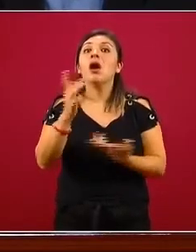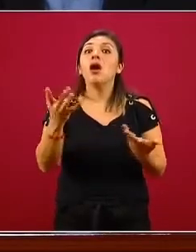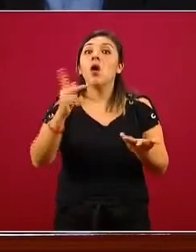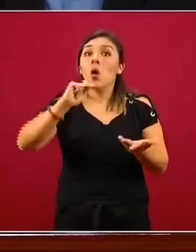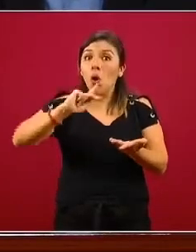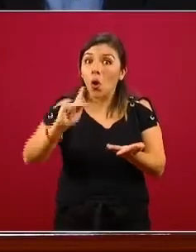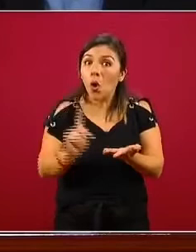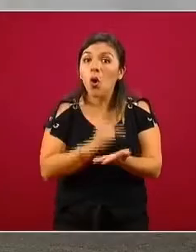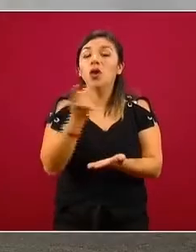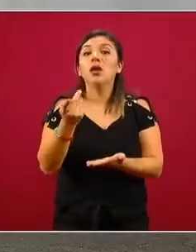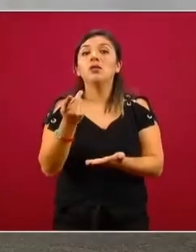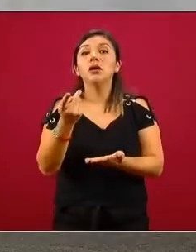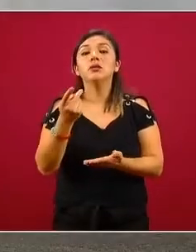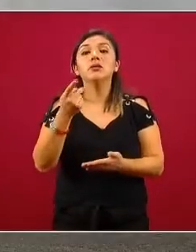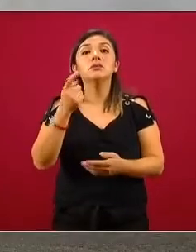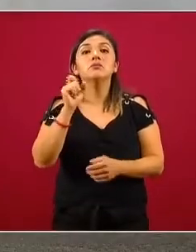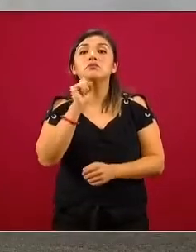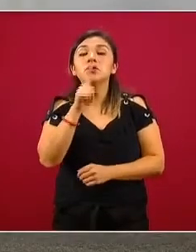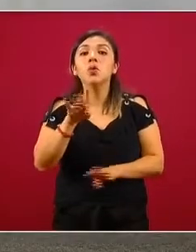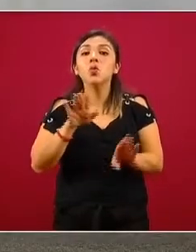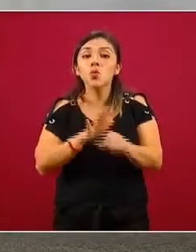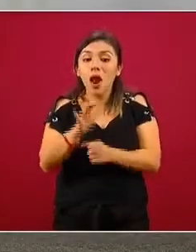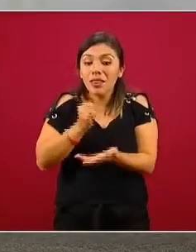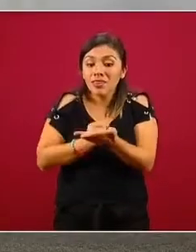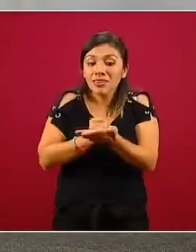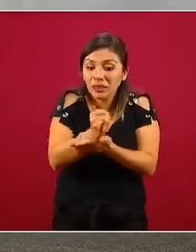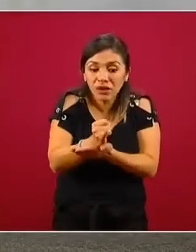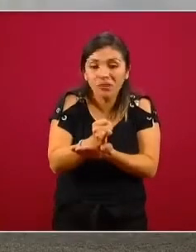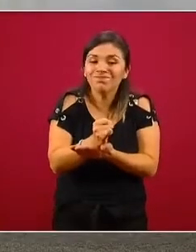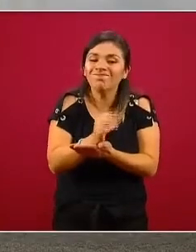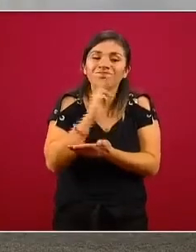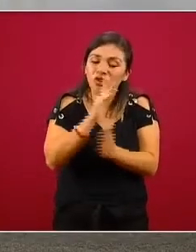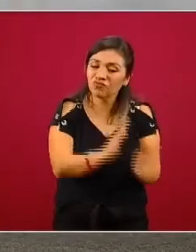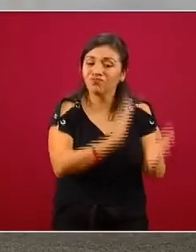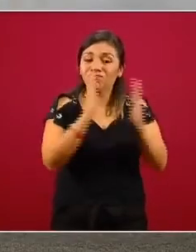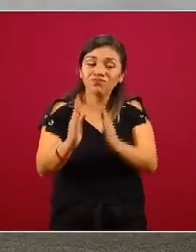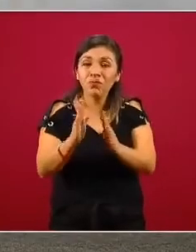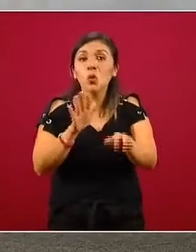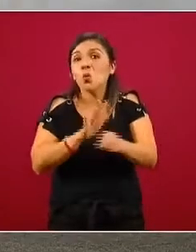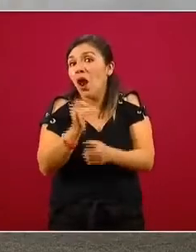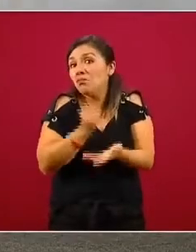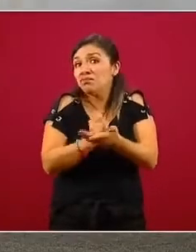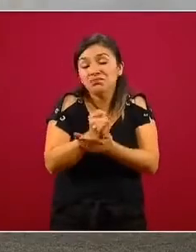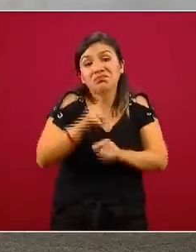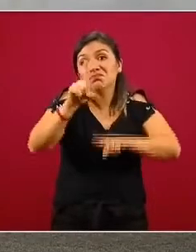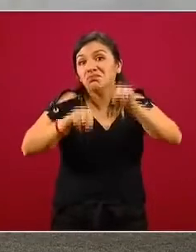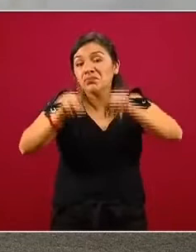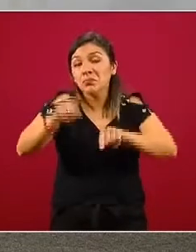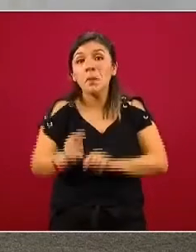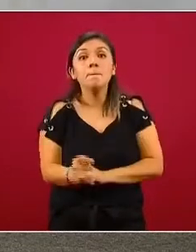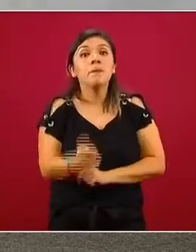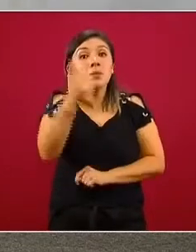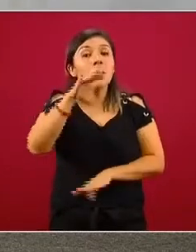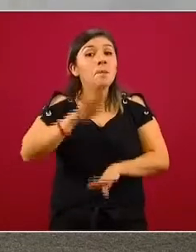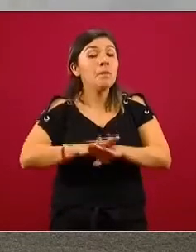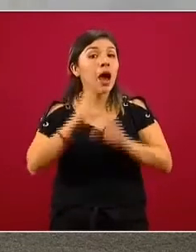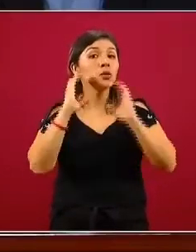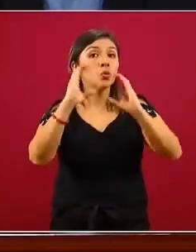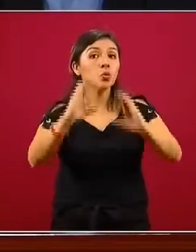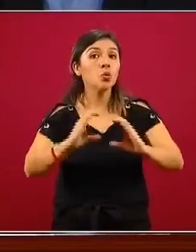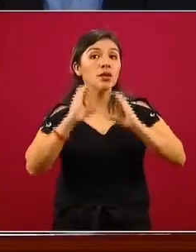o recapitular sobre decisiones tomadas? Lo que quiere decir es que el principio de máxima